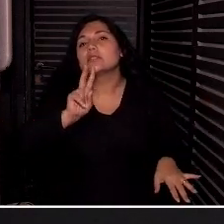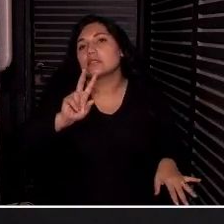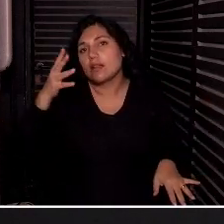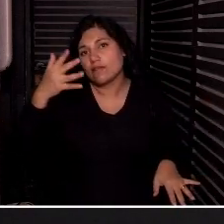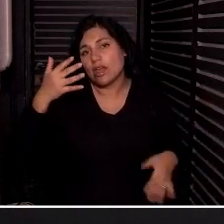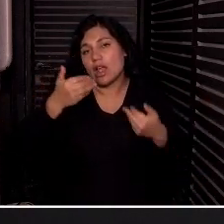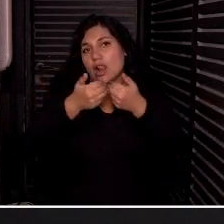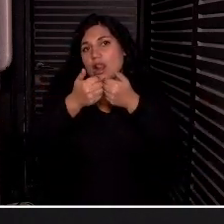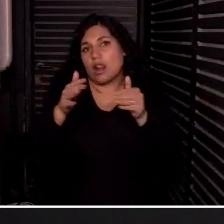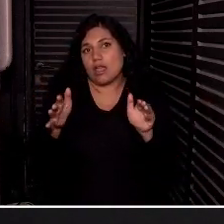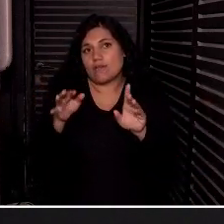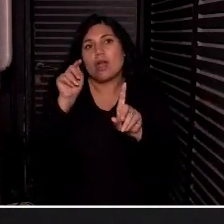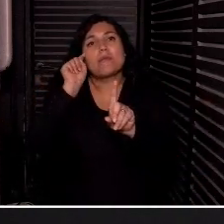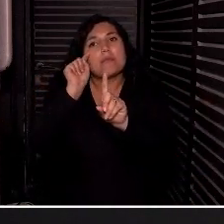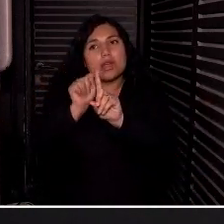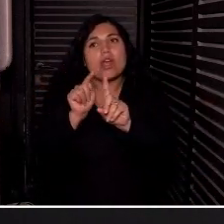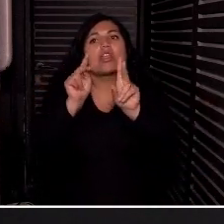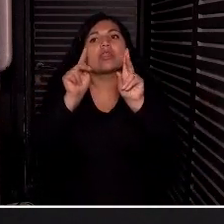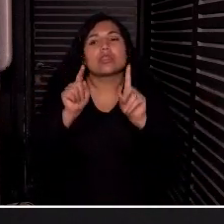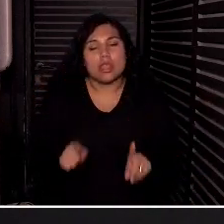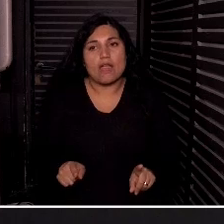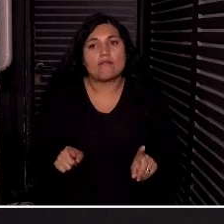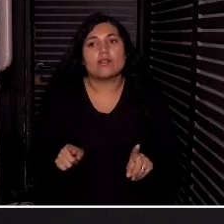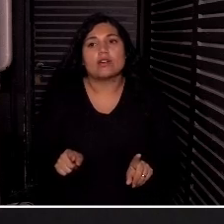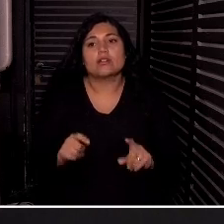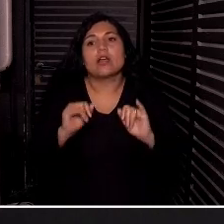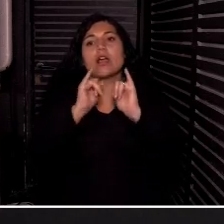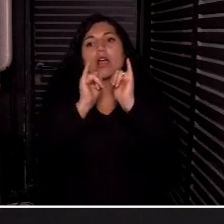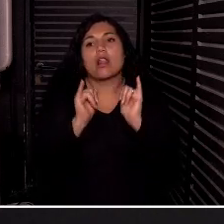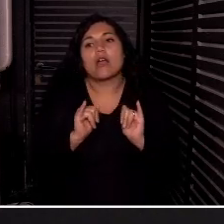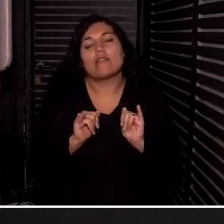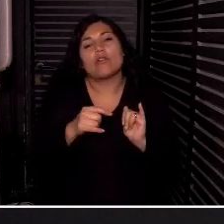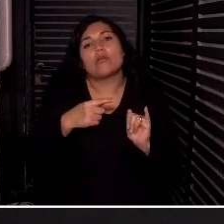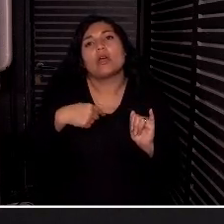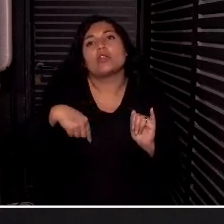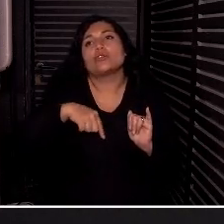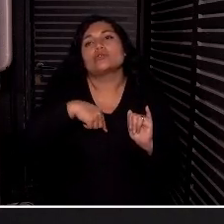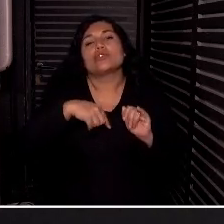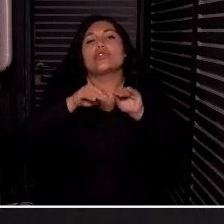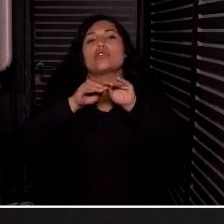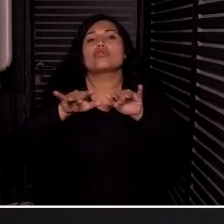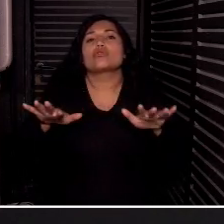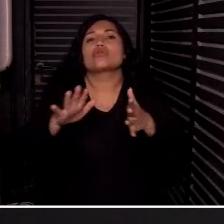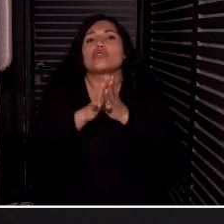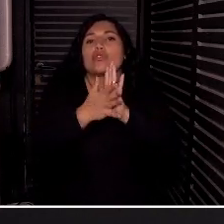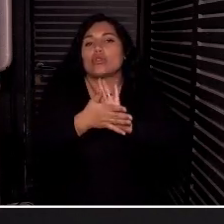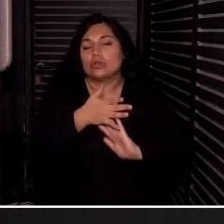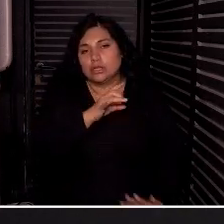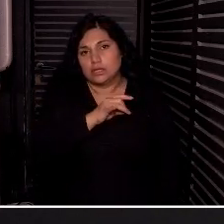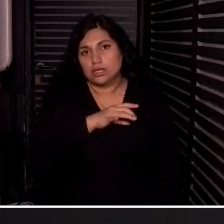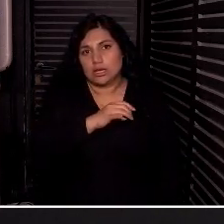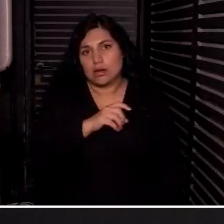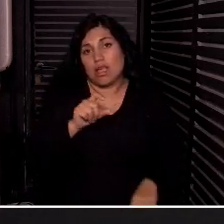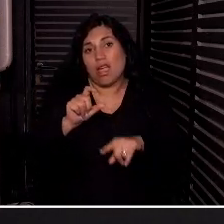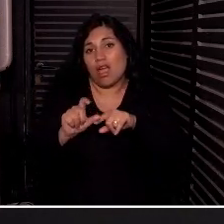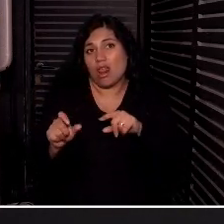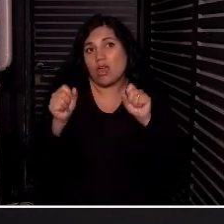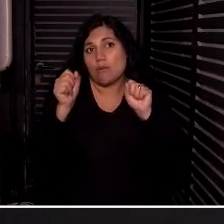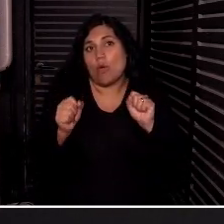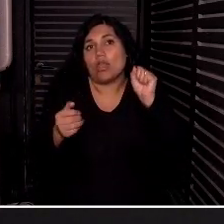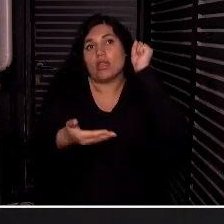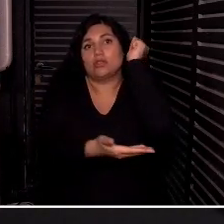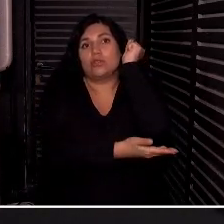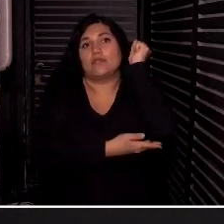es una misión es un deber y es la forma como estamos llegando a todos a todo chile y mientras los canales podamos seguir sosteniendo eso y